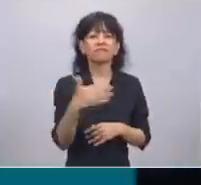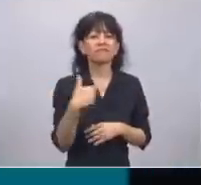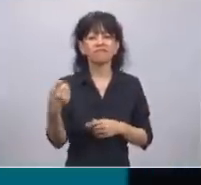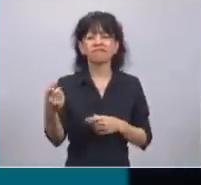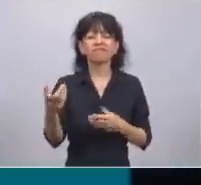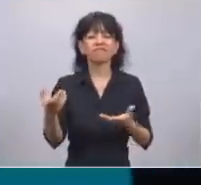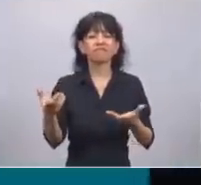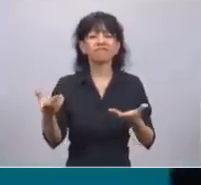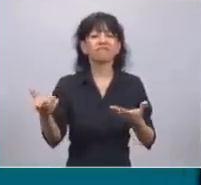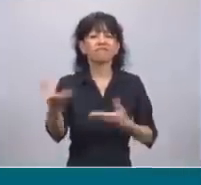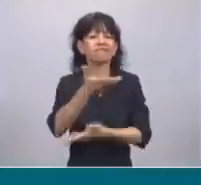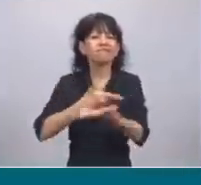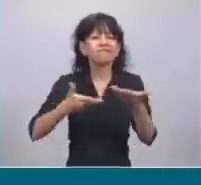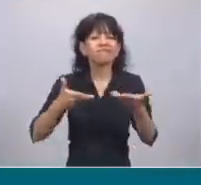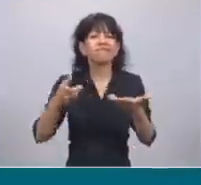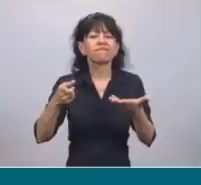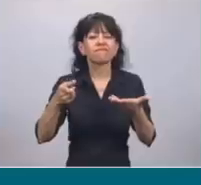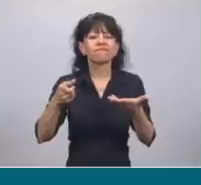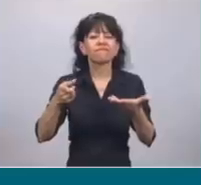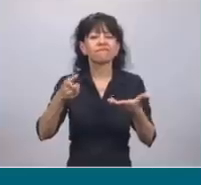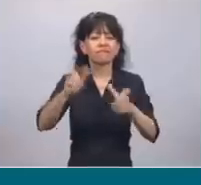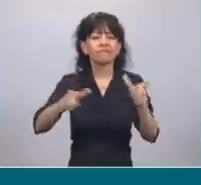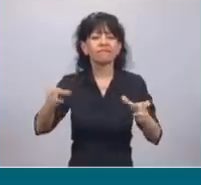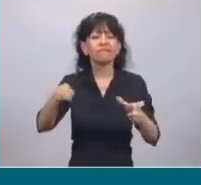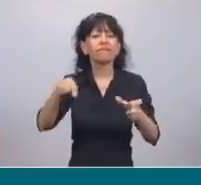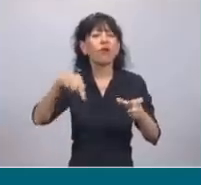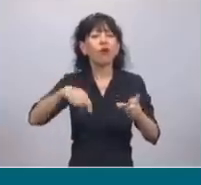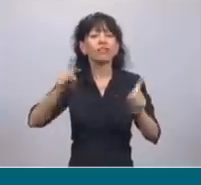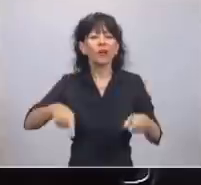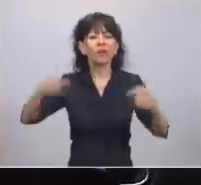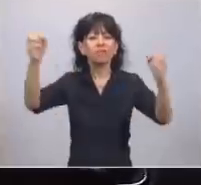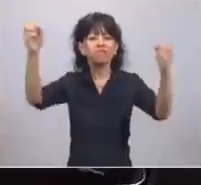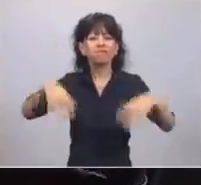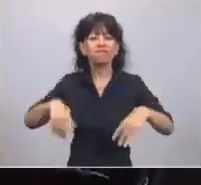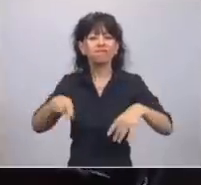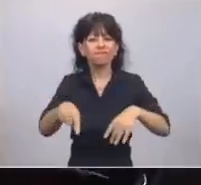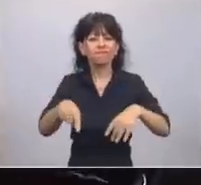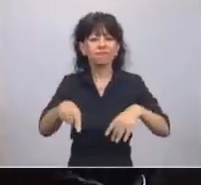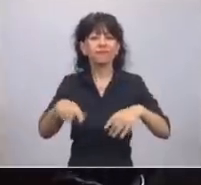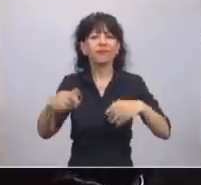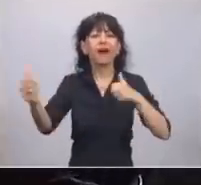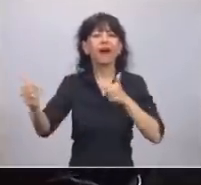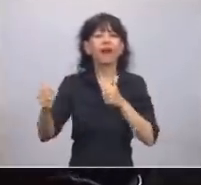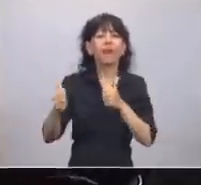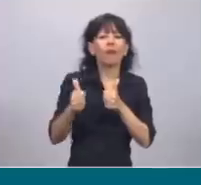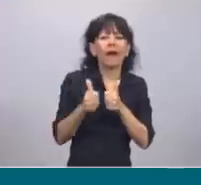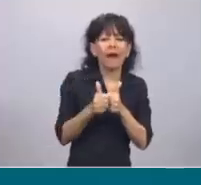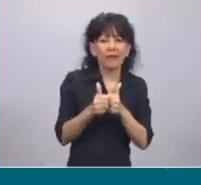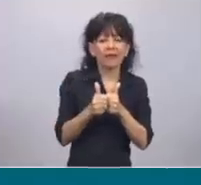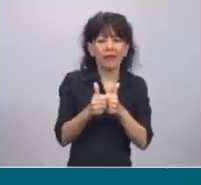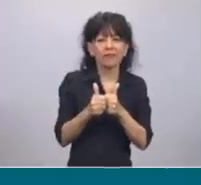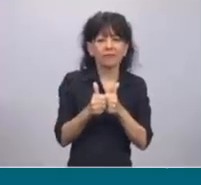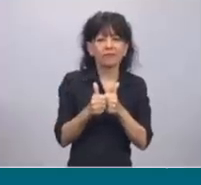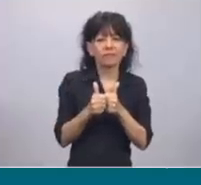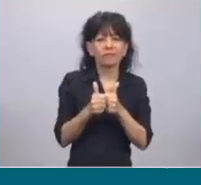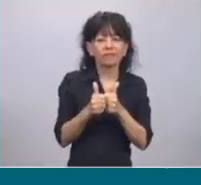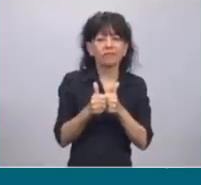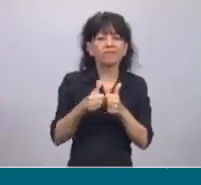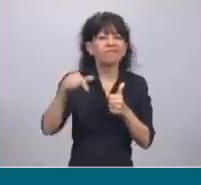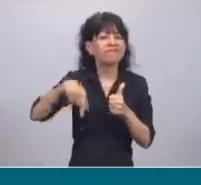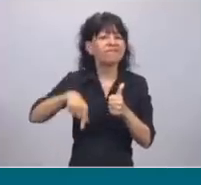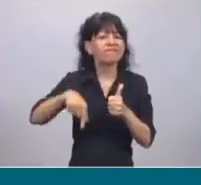correligionarios y correligionarias que también hoy están acá acompañando esta